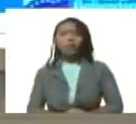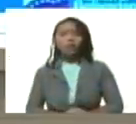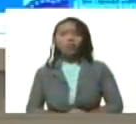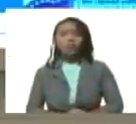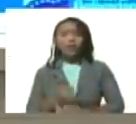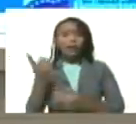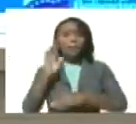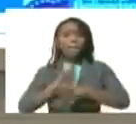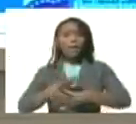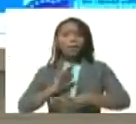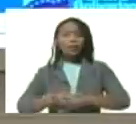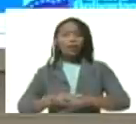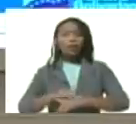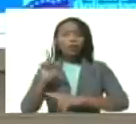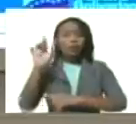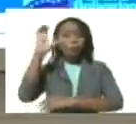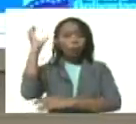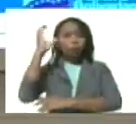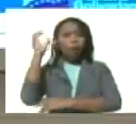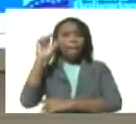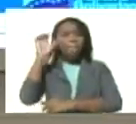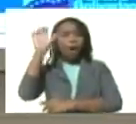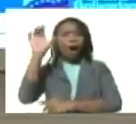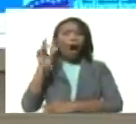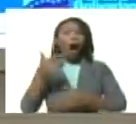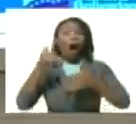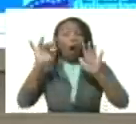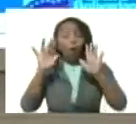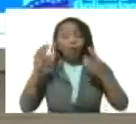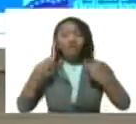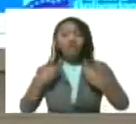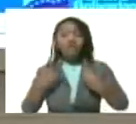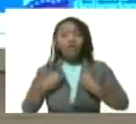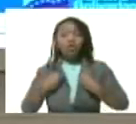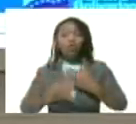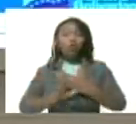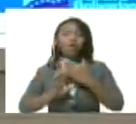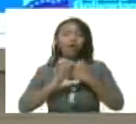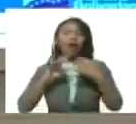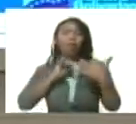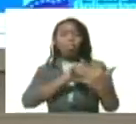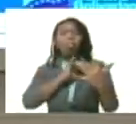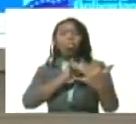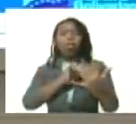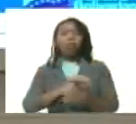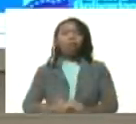está ocurriendo en Colombia. Un país que aún vive en guerra, que